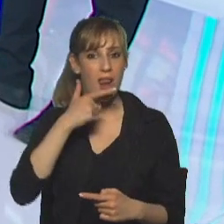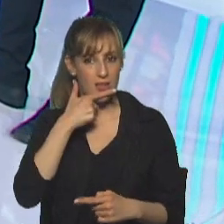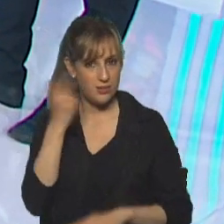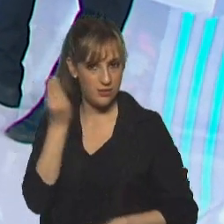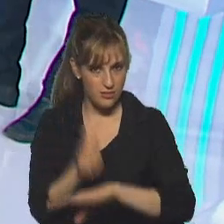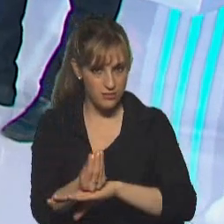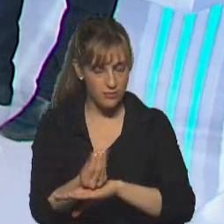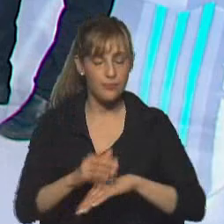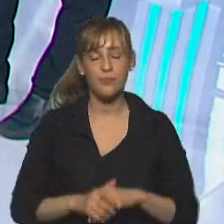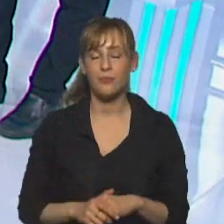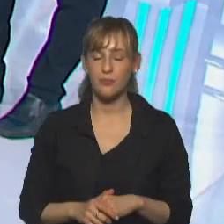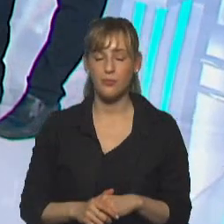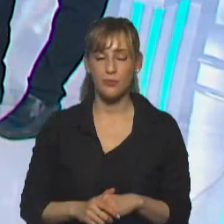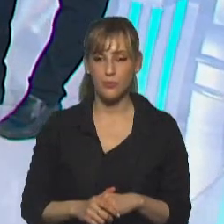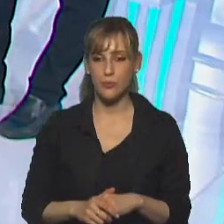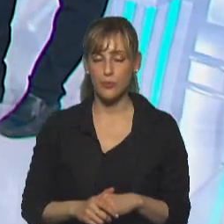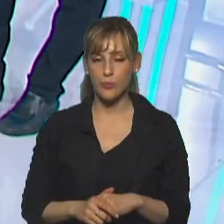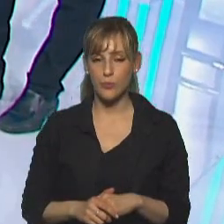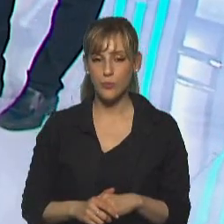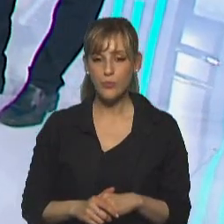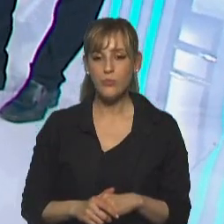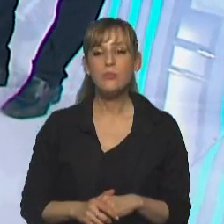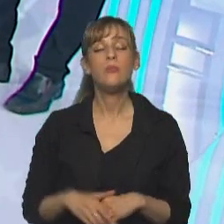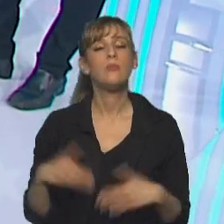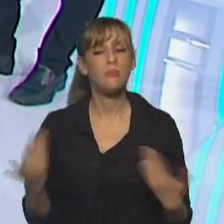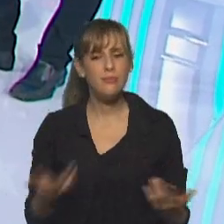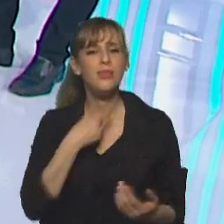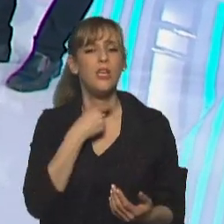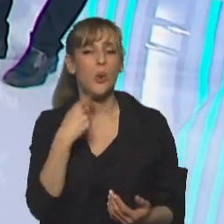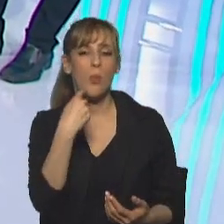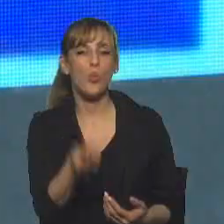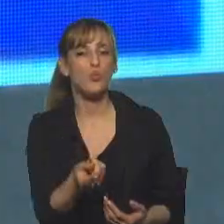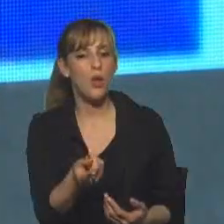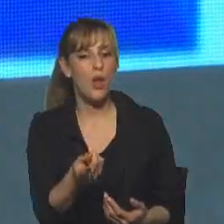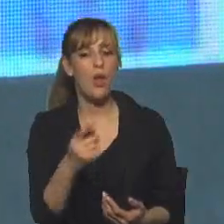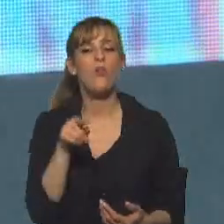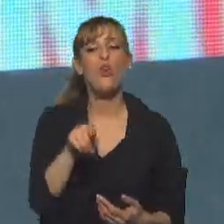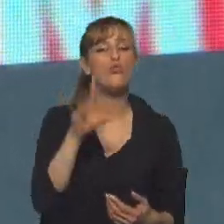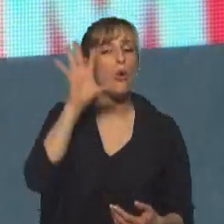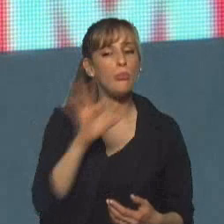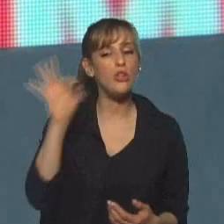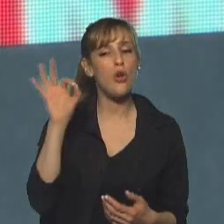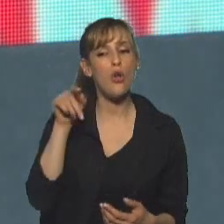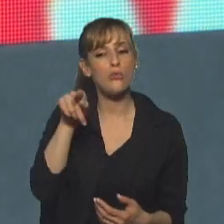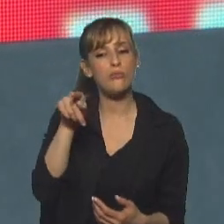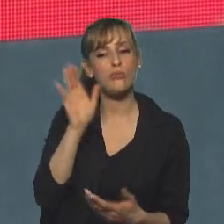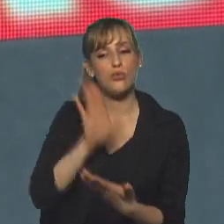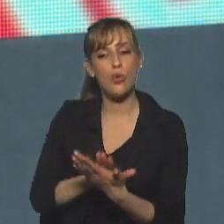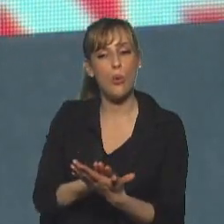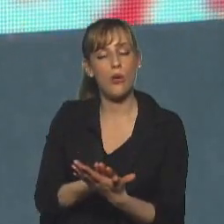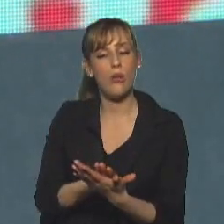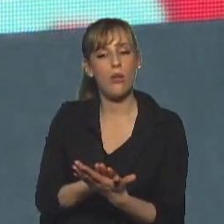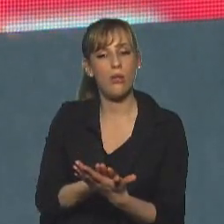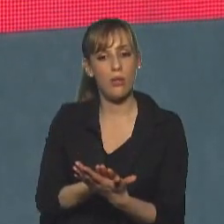Bienvenido. gracias. Bueno, lo primero que te quiero preguntar es cuál es tu análisis del actual rumbo político, ¿no?, que está llevando adelante